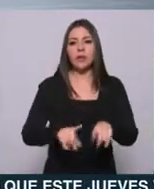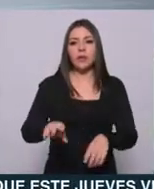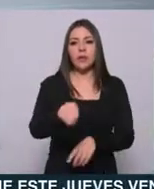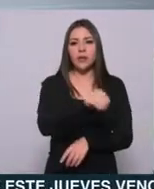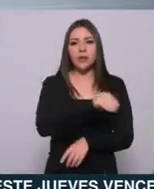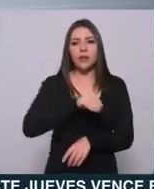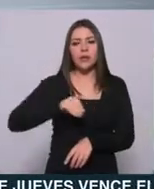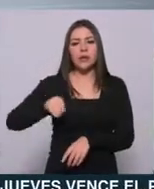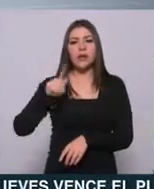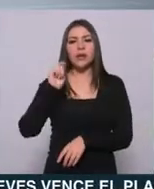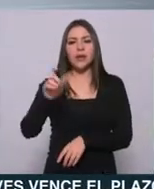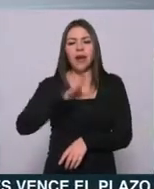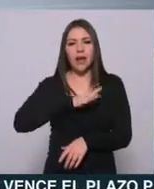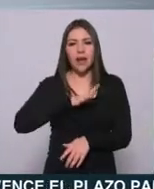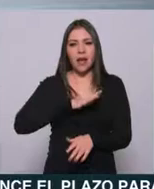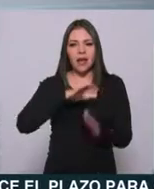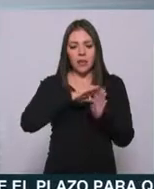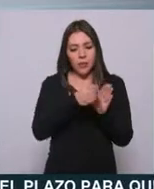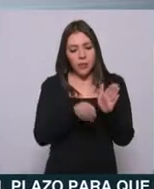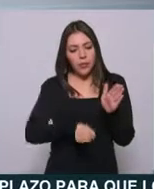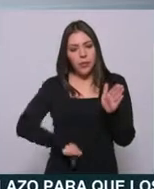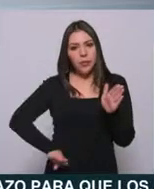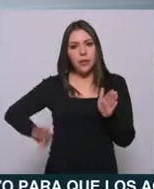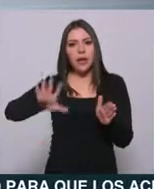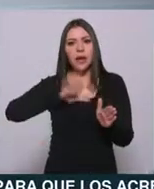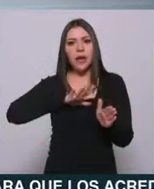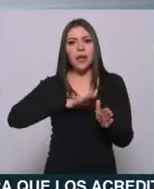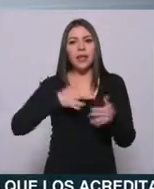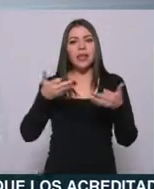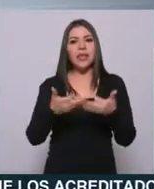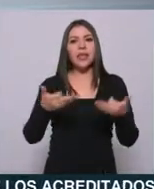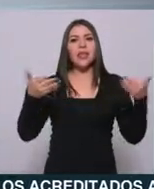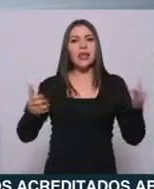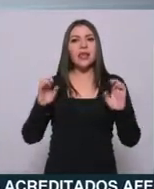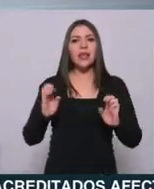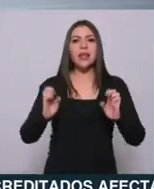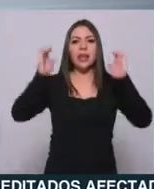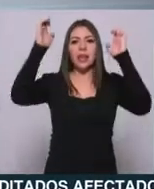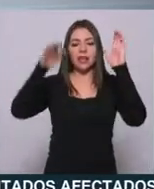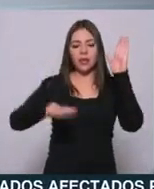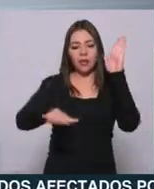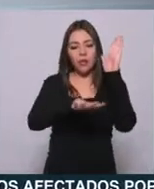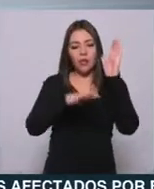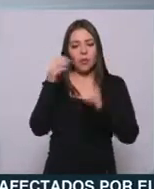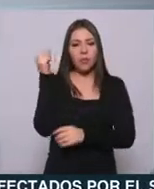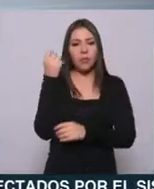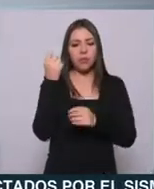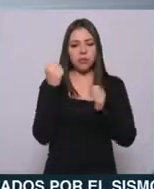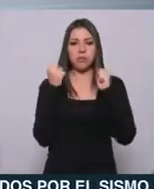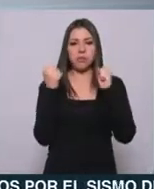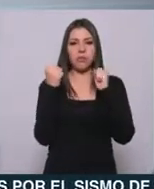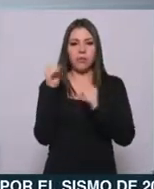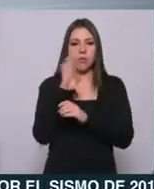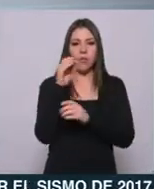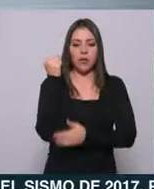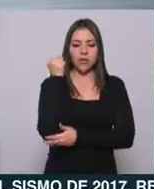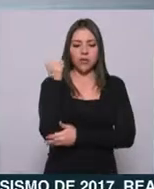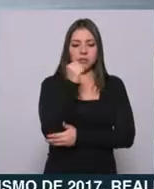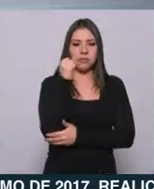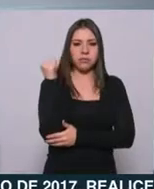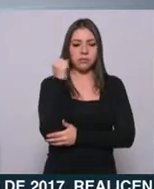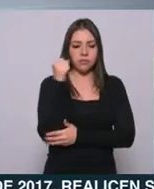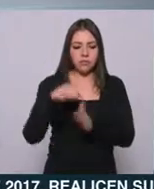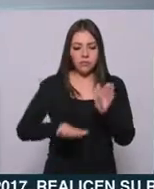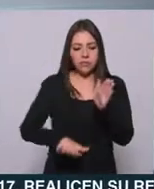la cuña que existe de tierra soporte del edificio entre el lecho bajo de la losa de cimentación a